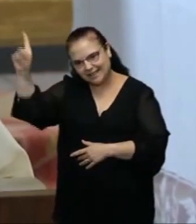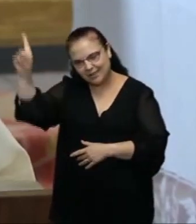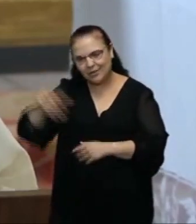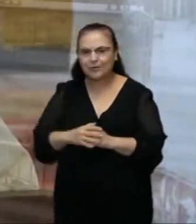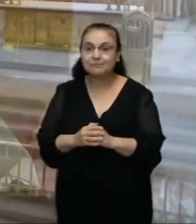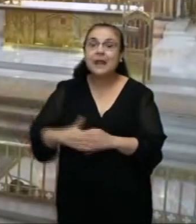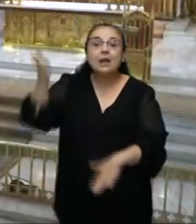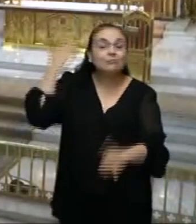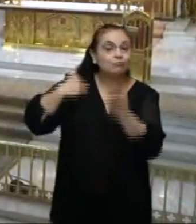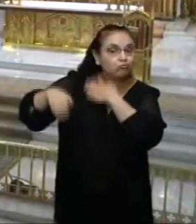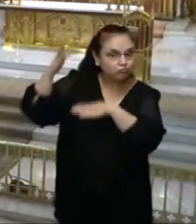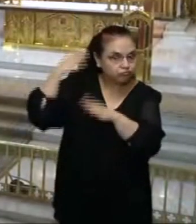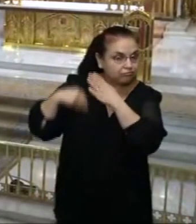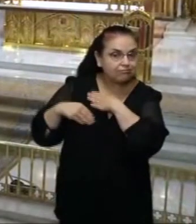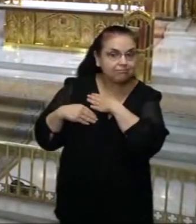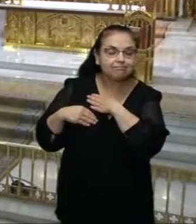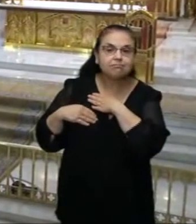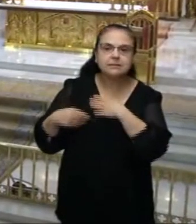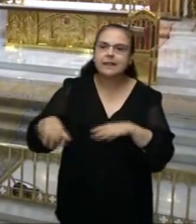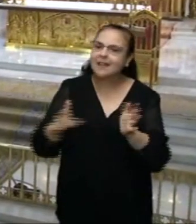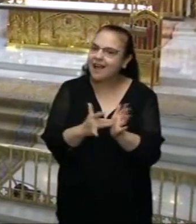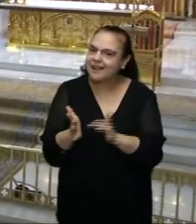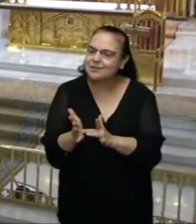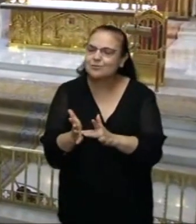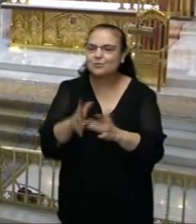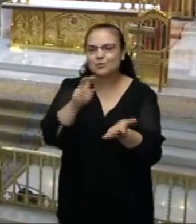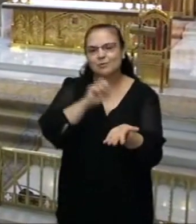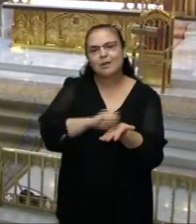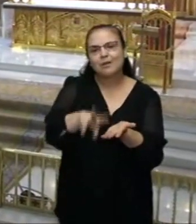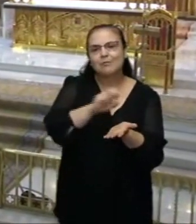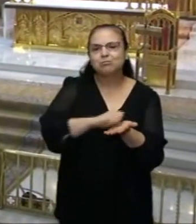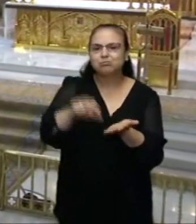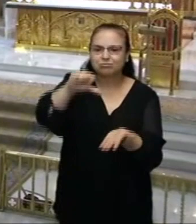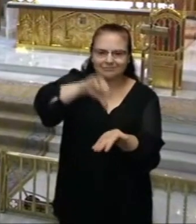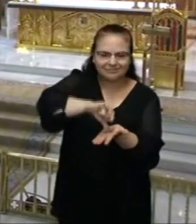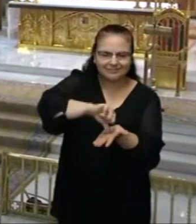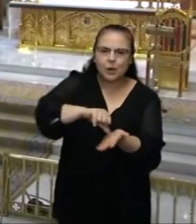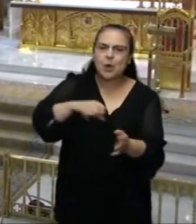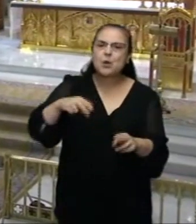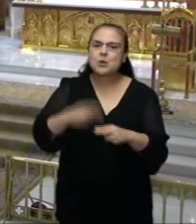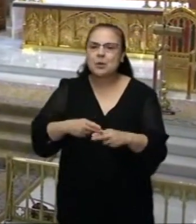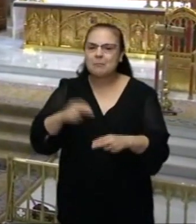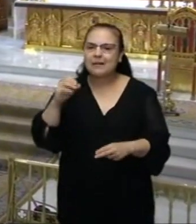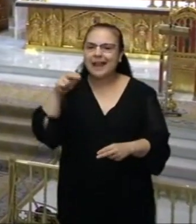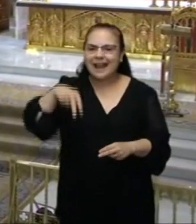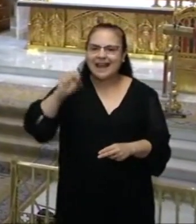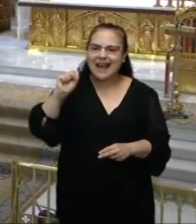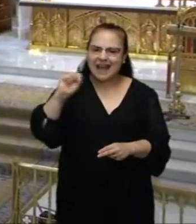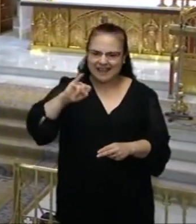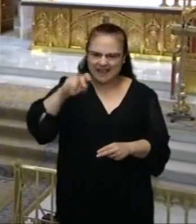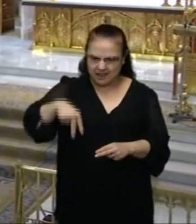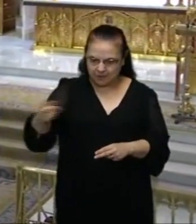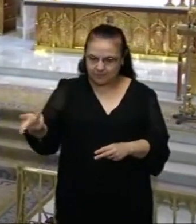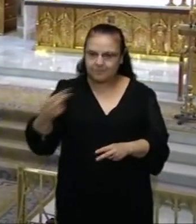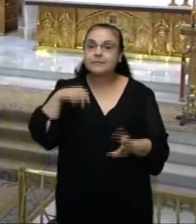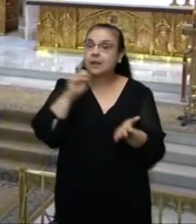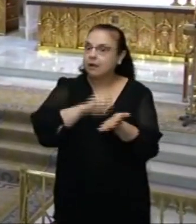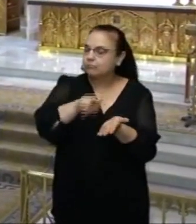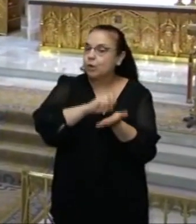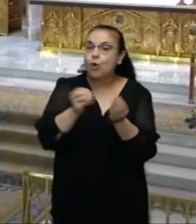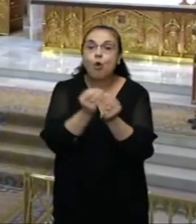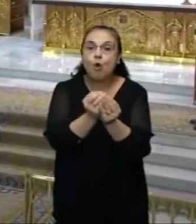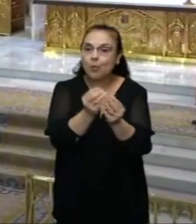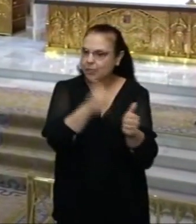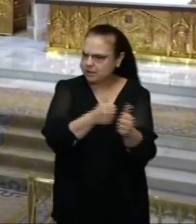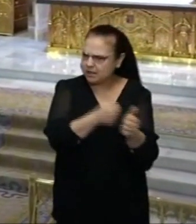En aquel tiempo iba Jesús camino de una ciudad llamada Naín y caminaban con él sus discípulos